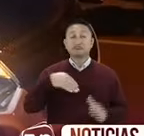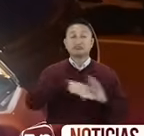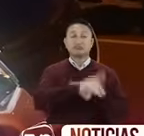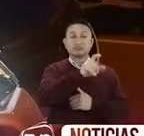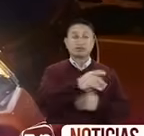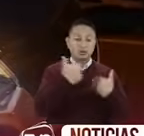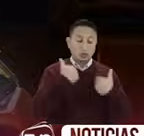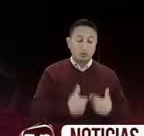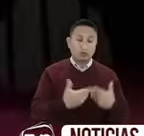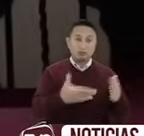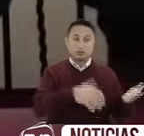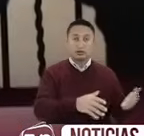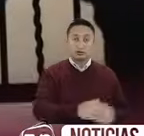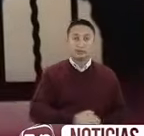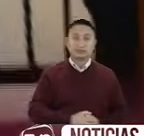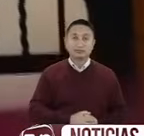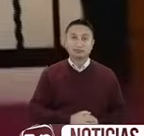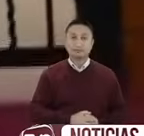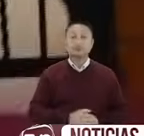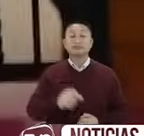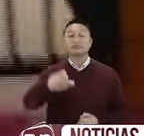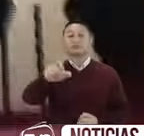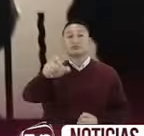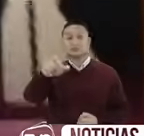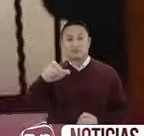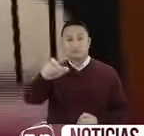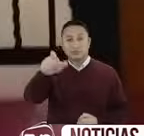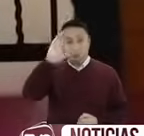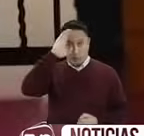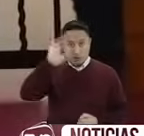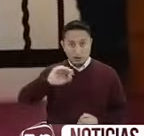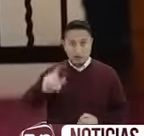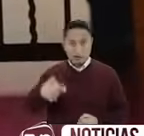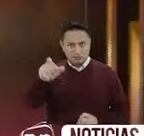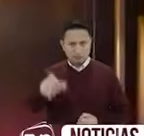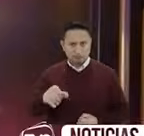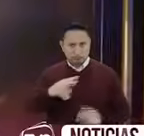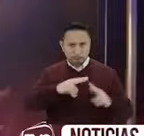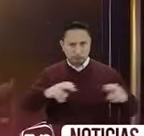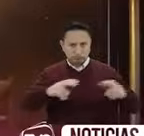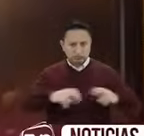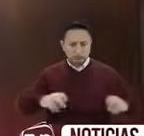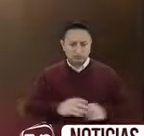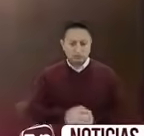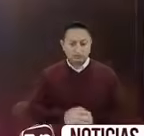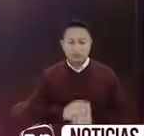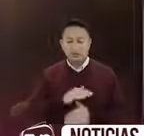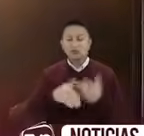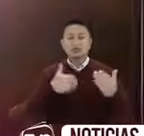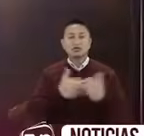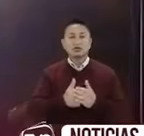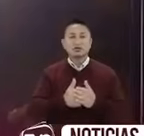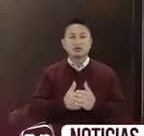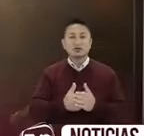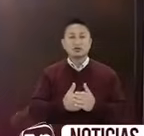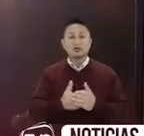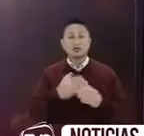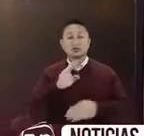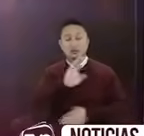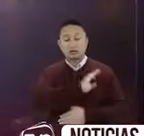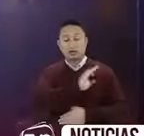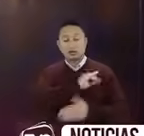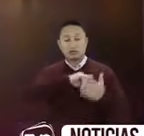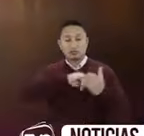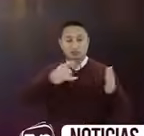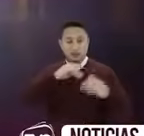habitación. El caso está bajo investigación de la Policía Nacional, entidad que utilizará todos sus recursos humanos y tecnológicos para